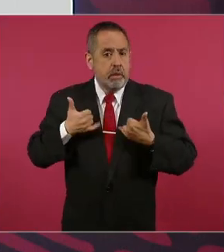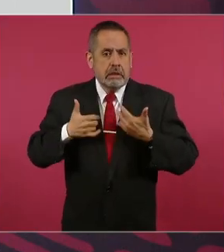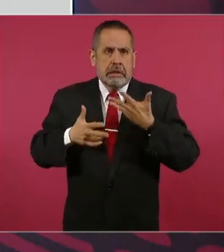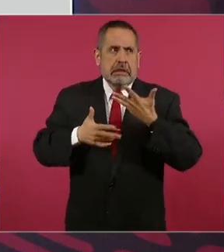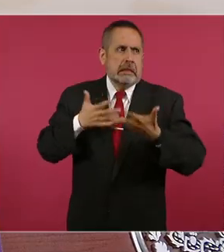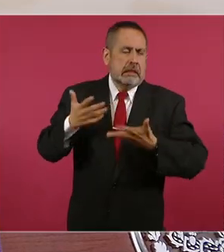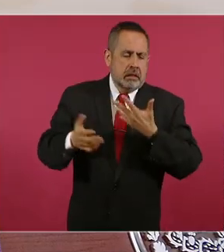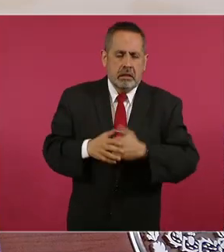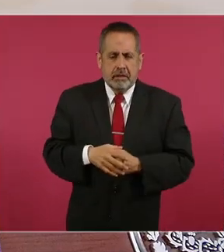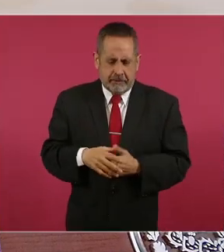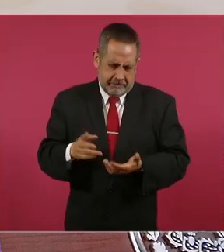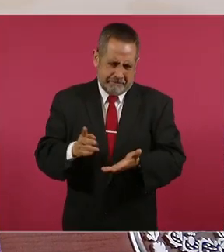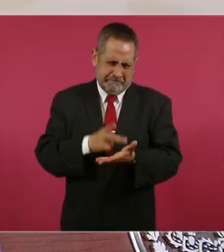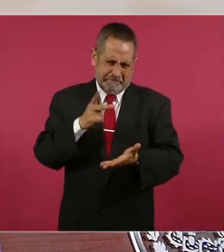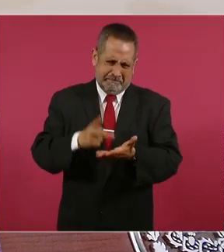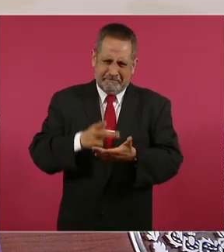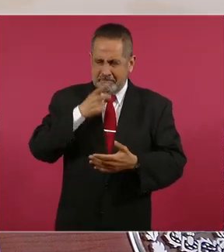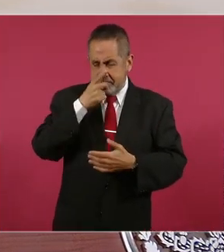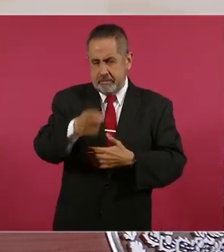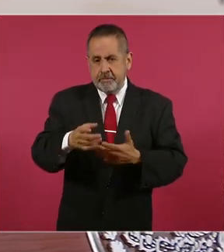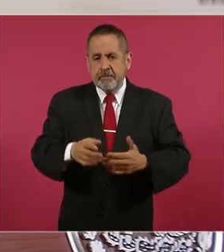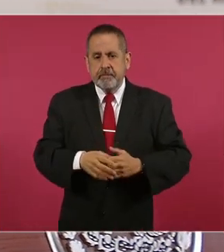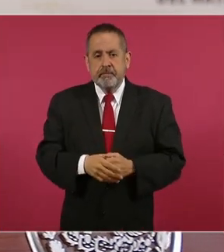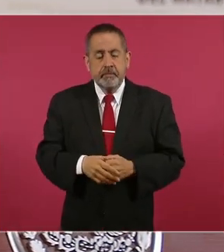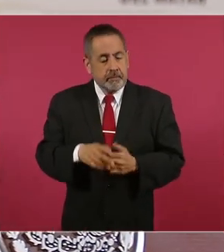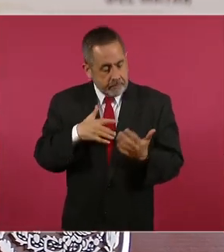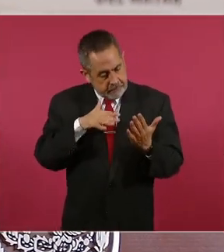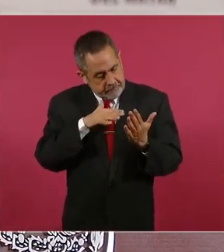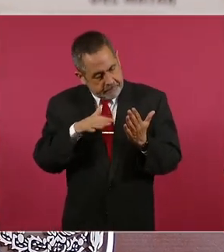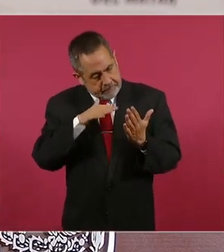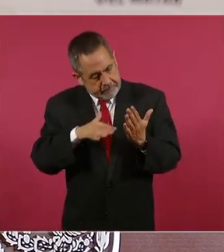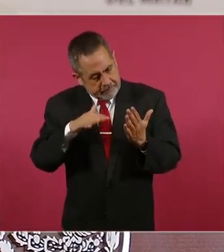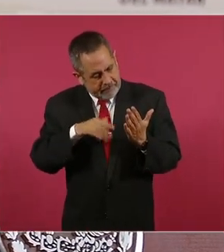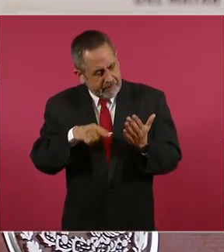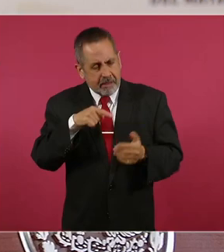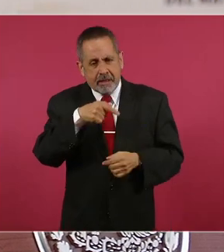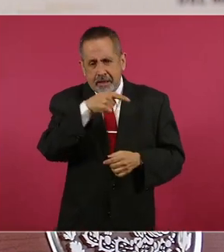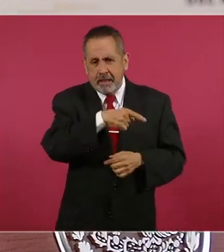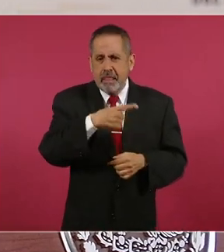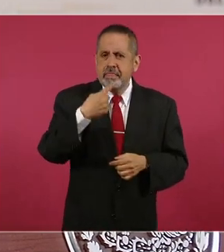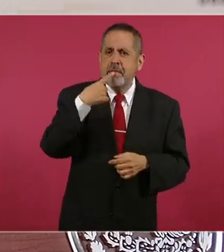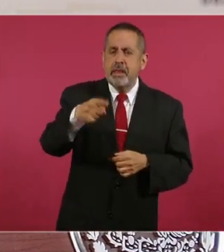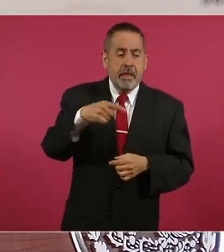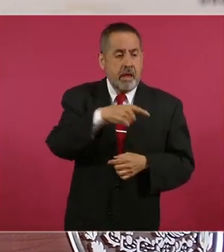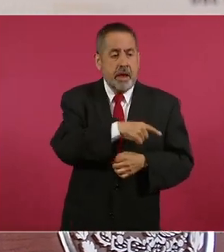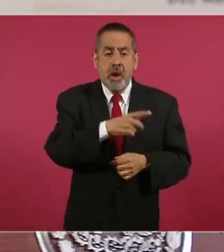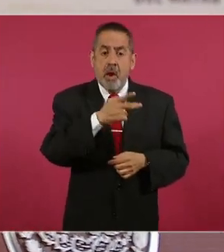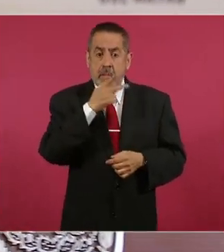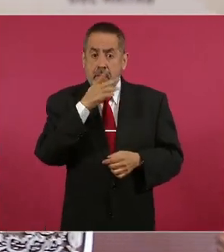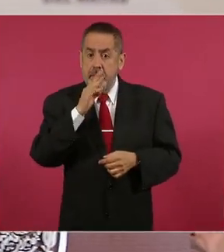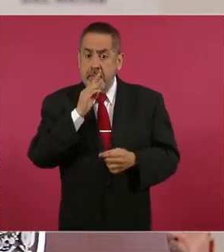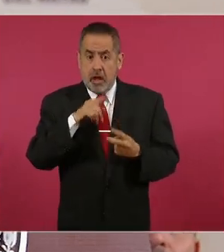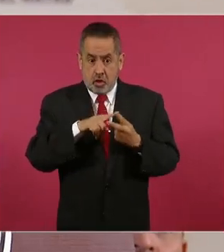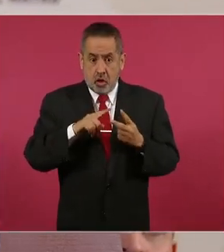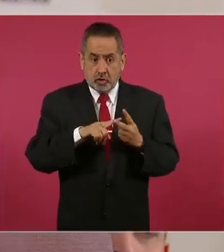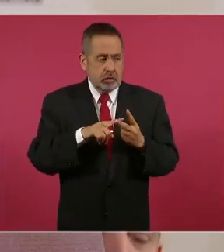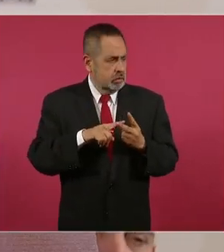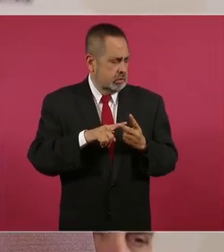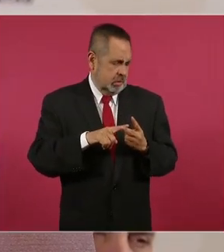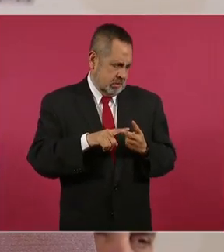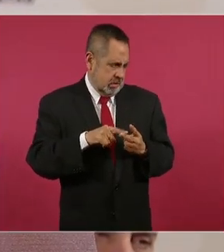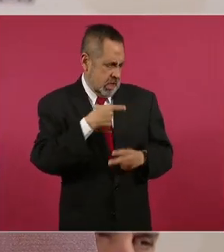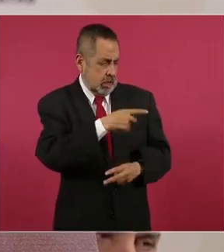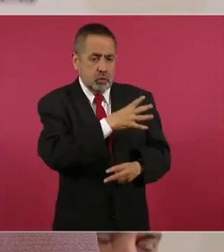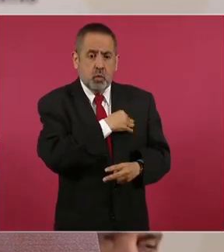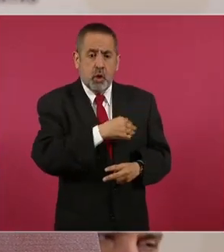He repetido varias veces lo que leí sobre una demanda de unos padres que fueron a acusar a